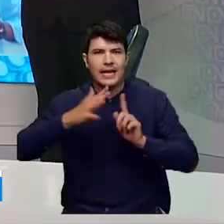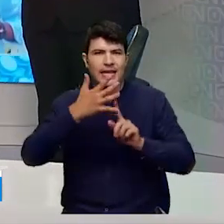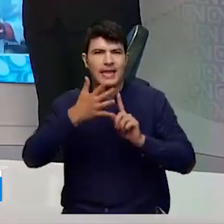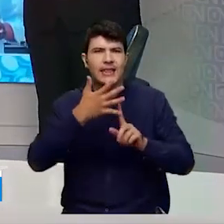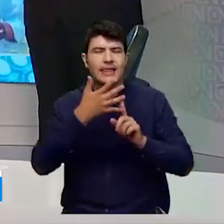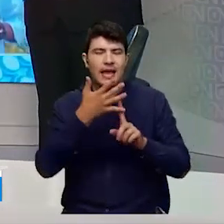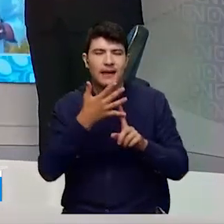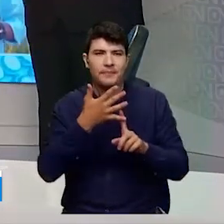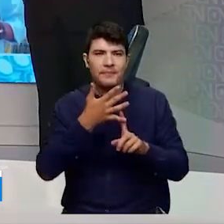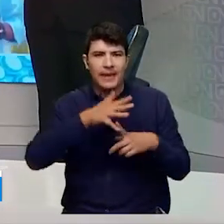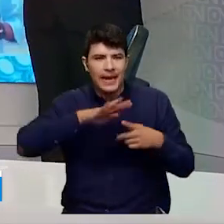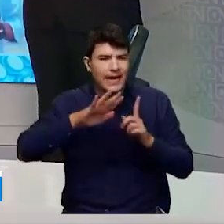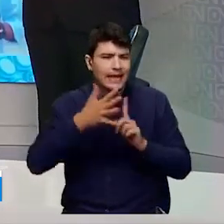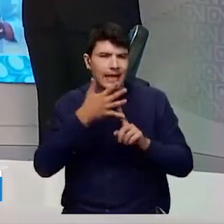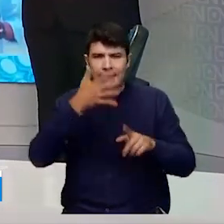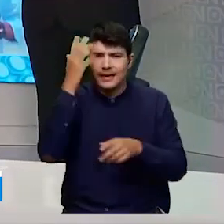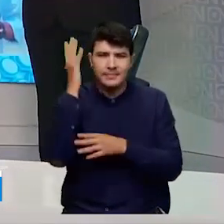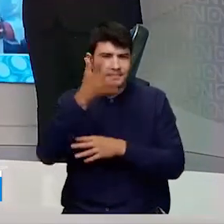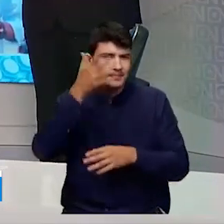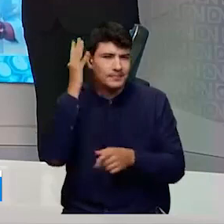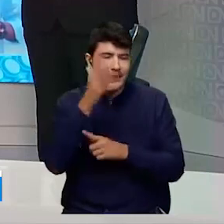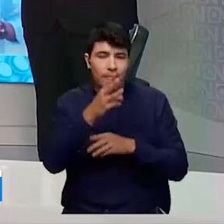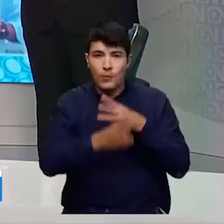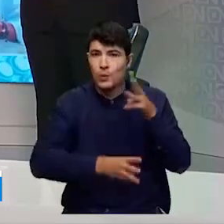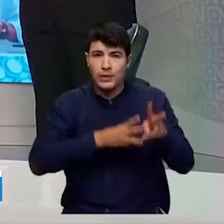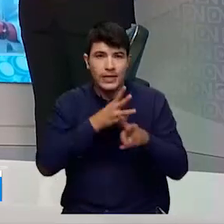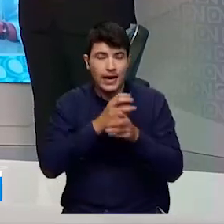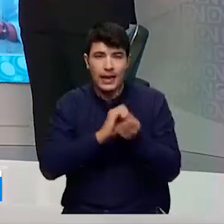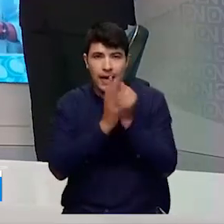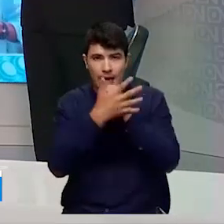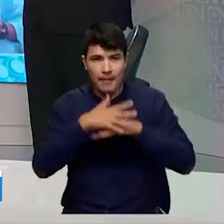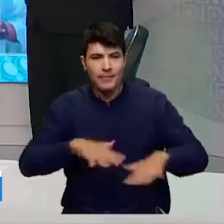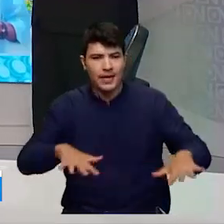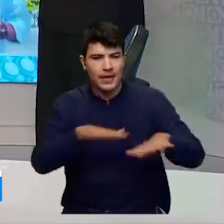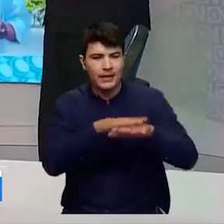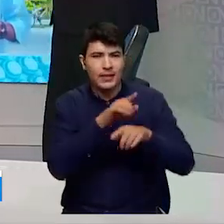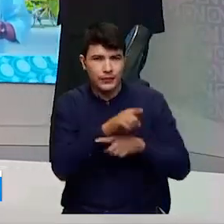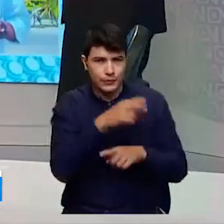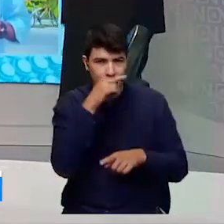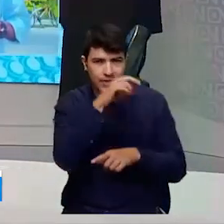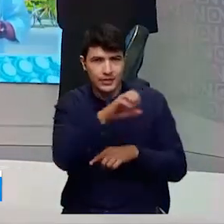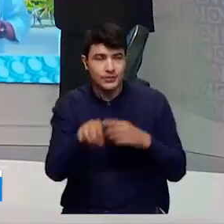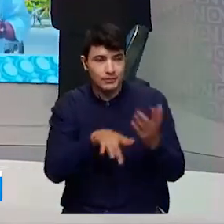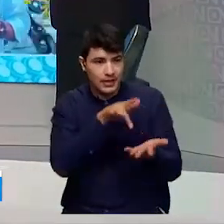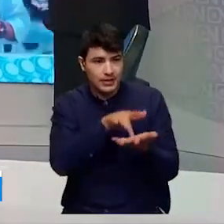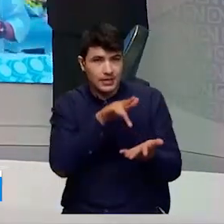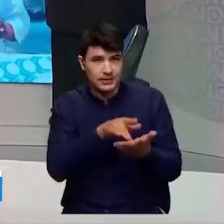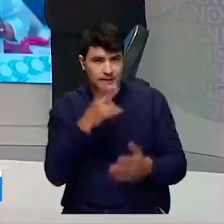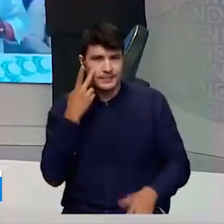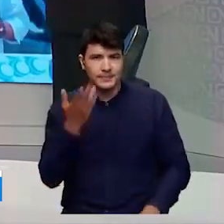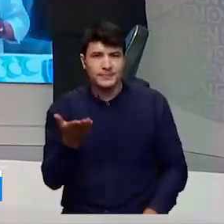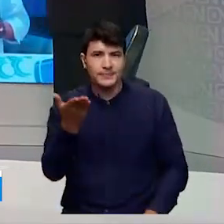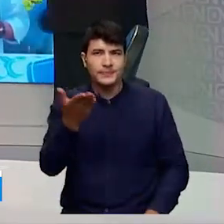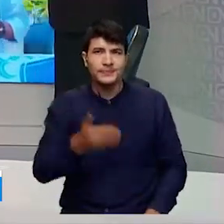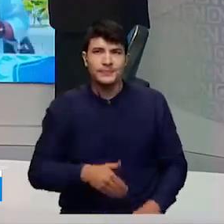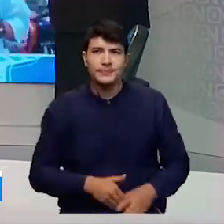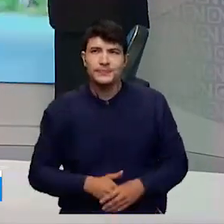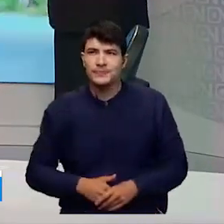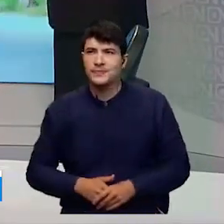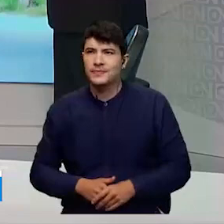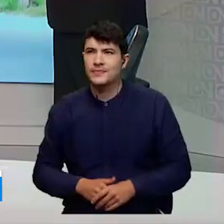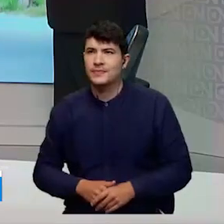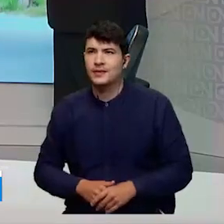charlas importantes donde los niños son los principales beneficiados. Raúl Rolando Castro, usted tiene toda la información, adelante.